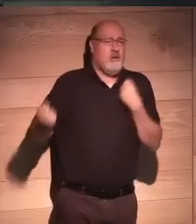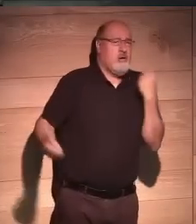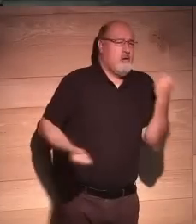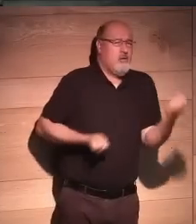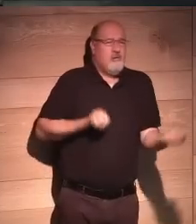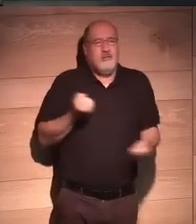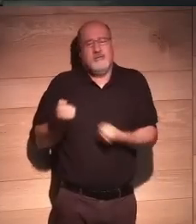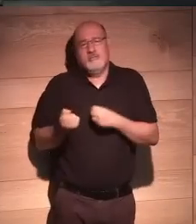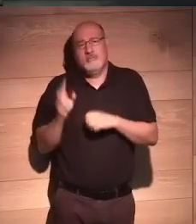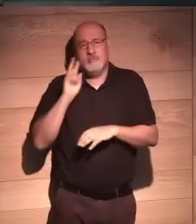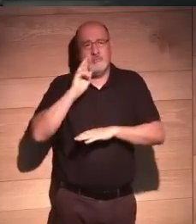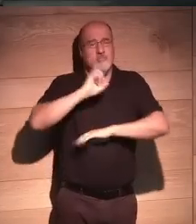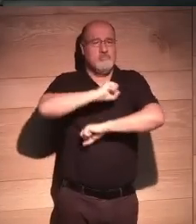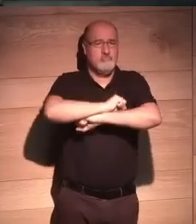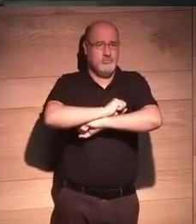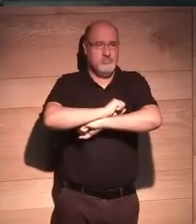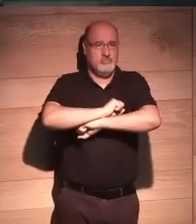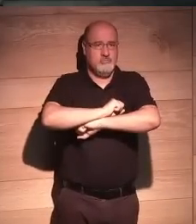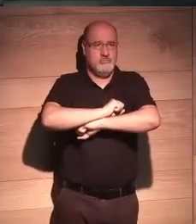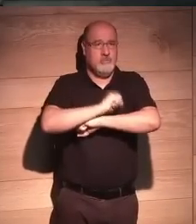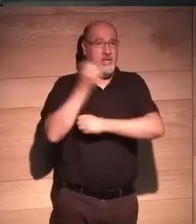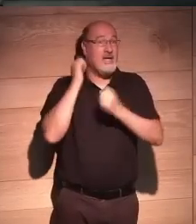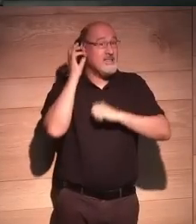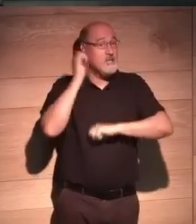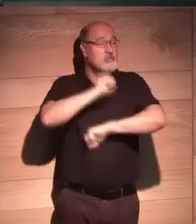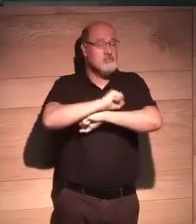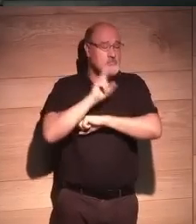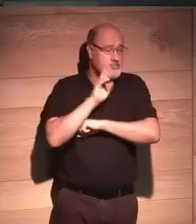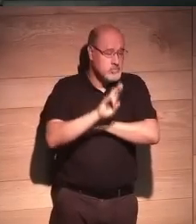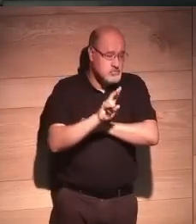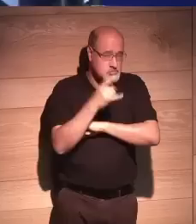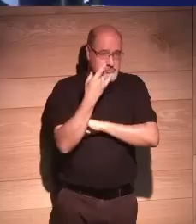historia. Se quedaba mirando melancólicamente así por la ventana y